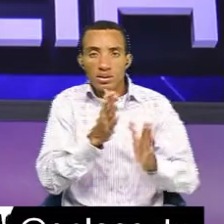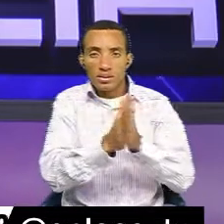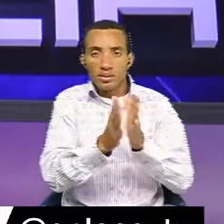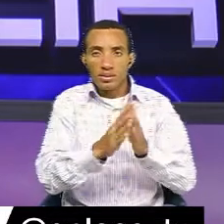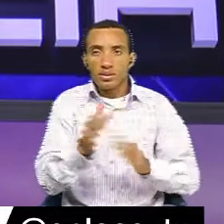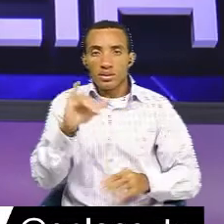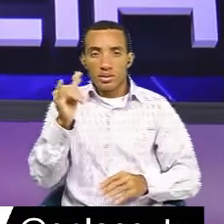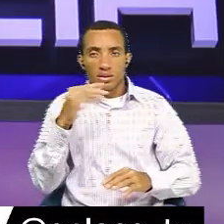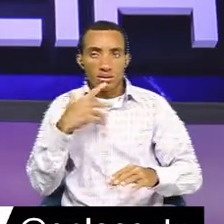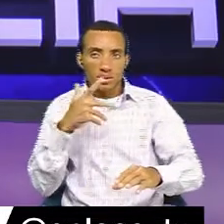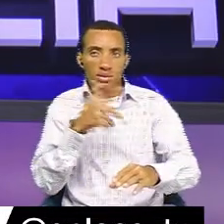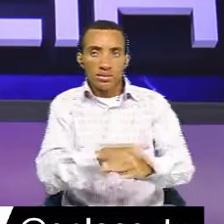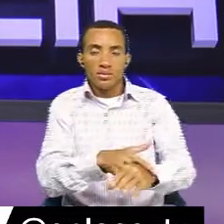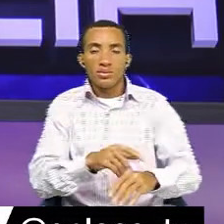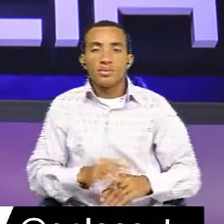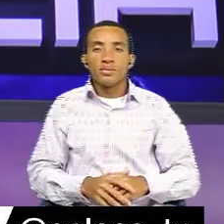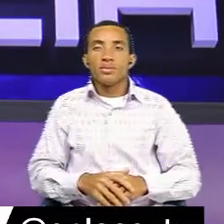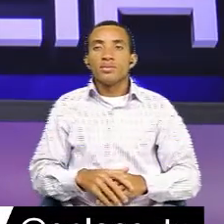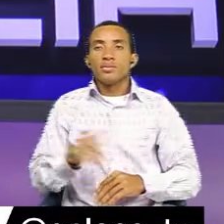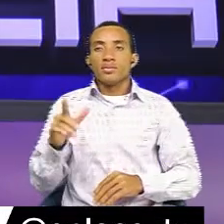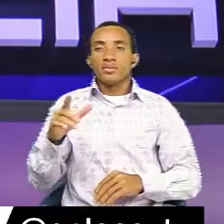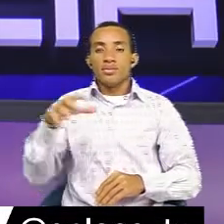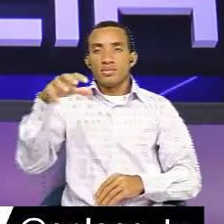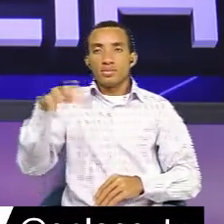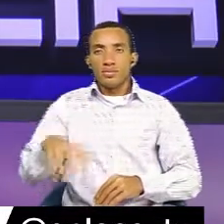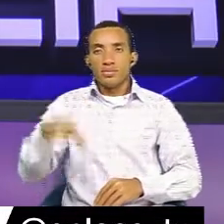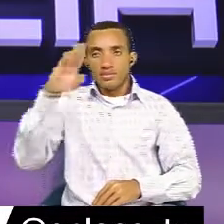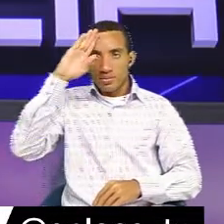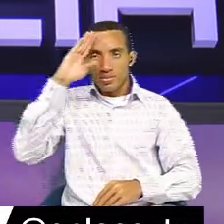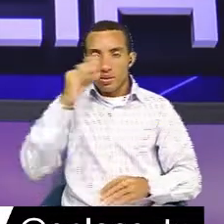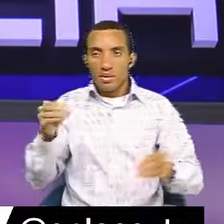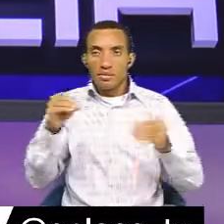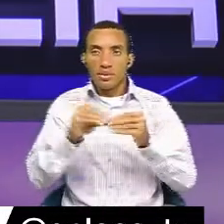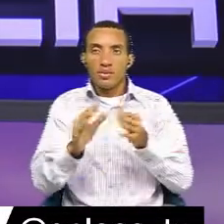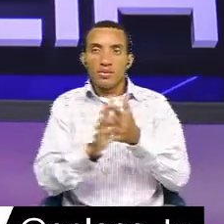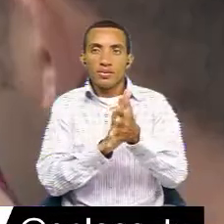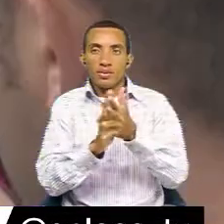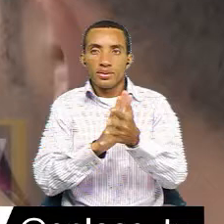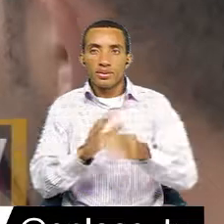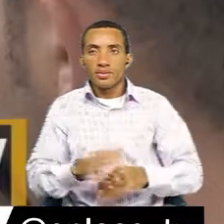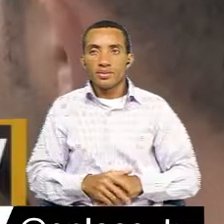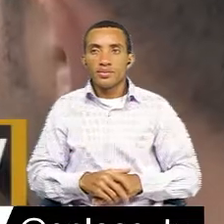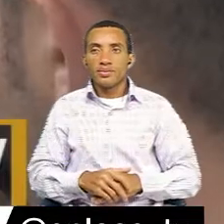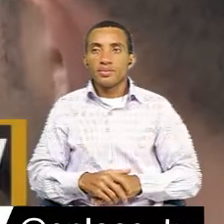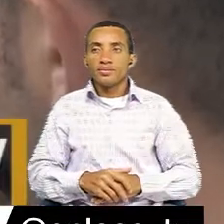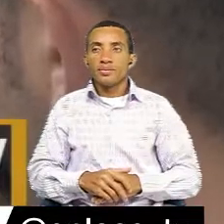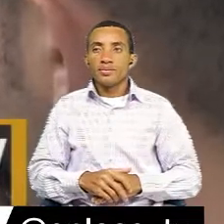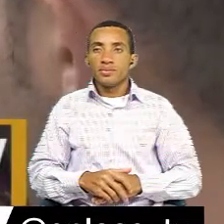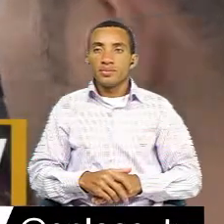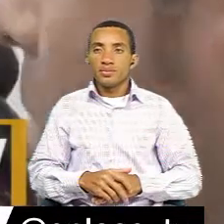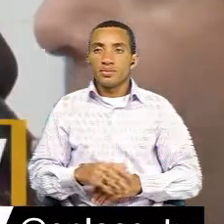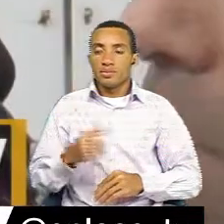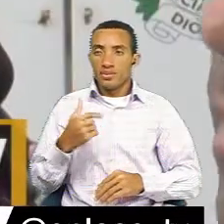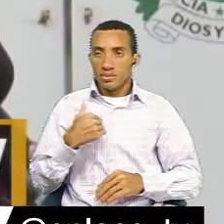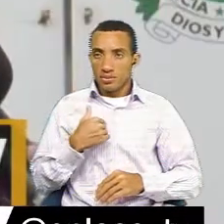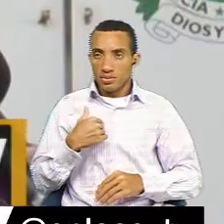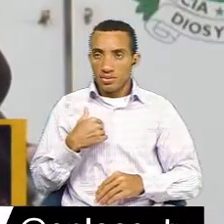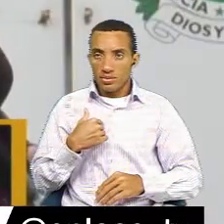hay atropellos. Desde el comando de policía, más información. Aquí no se ha cometido ningún derecho, hemos